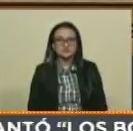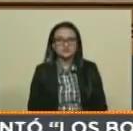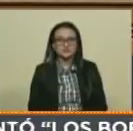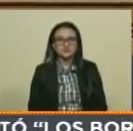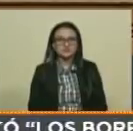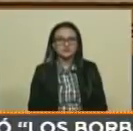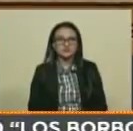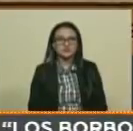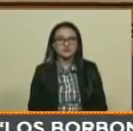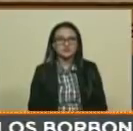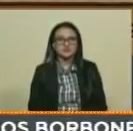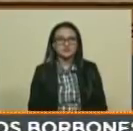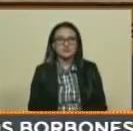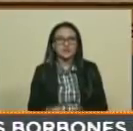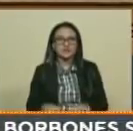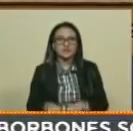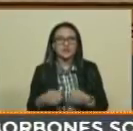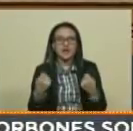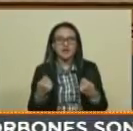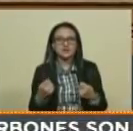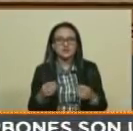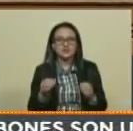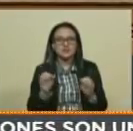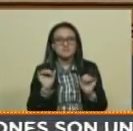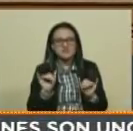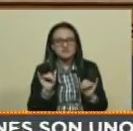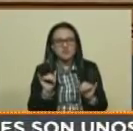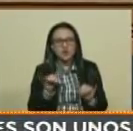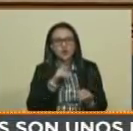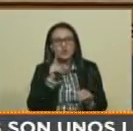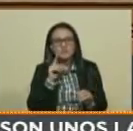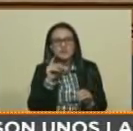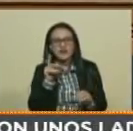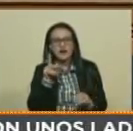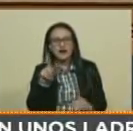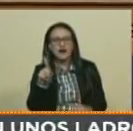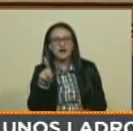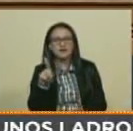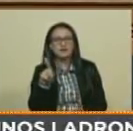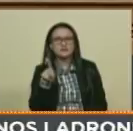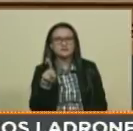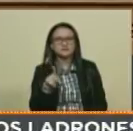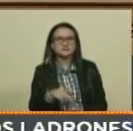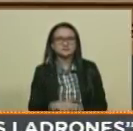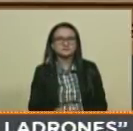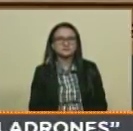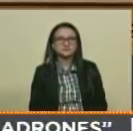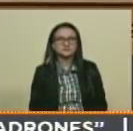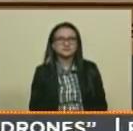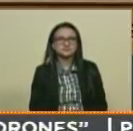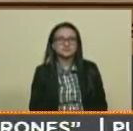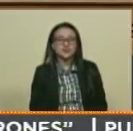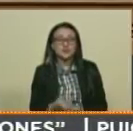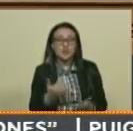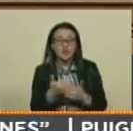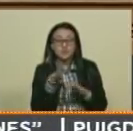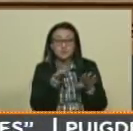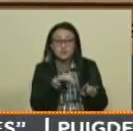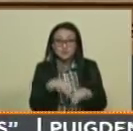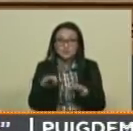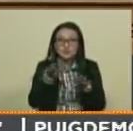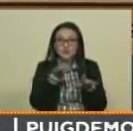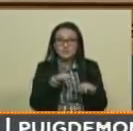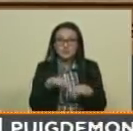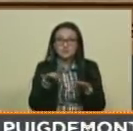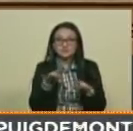causó, como dije, a través del llamado factor K y de los escaladores AGA, cuya manipulación